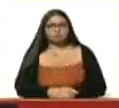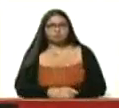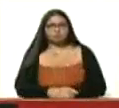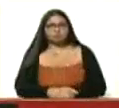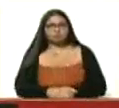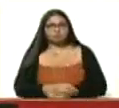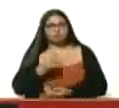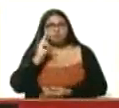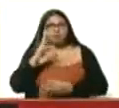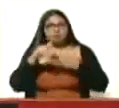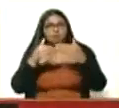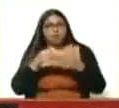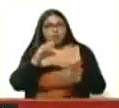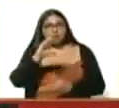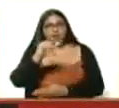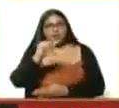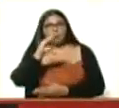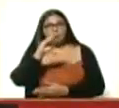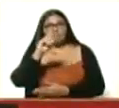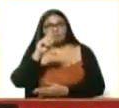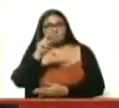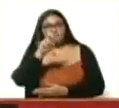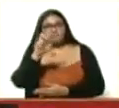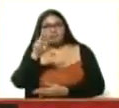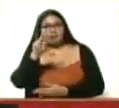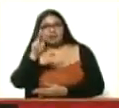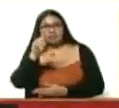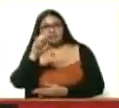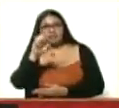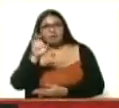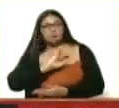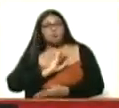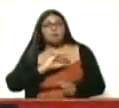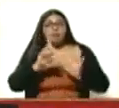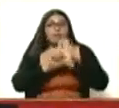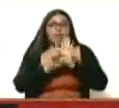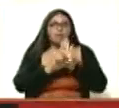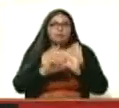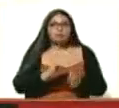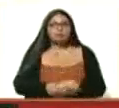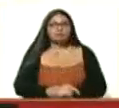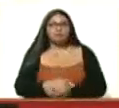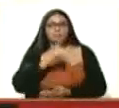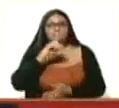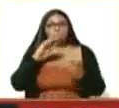que cometió Cabo Verde a su propia constitución, a sus propias leyes, los silencios